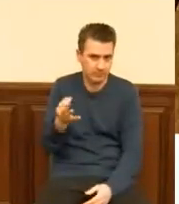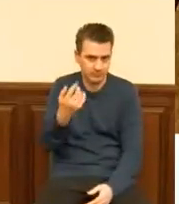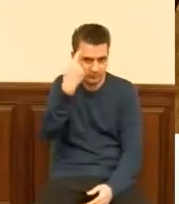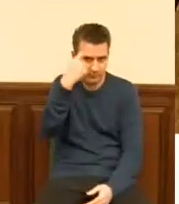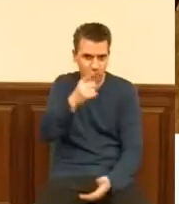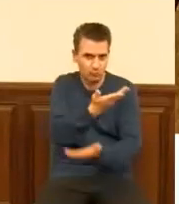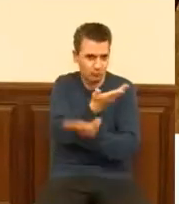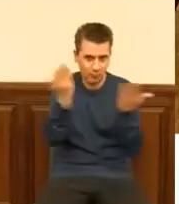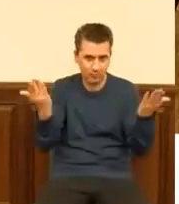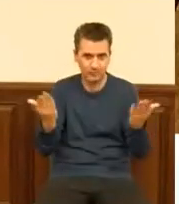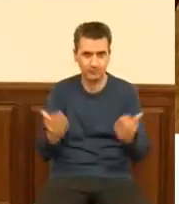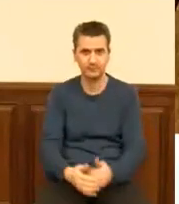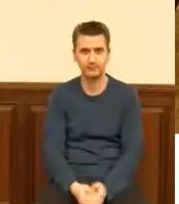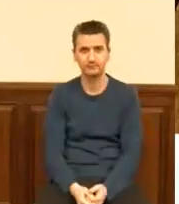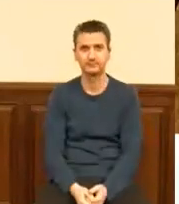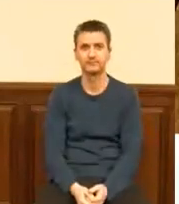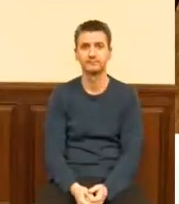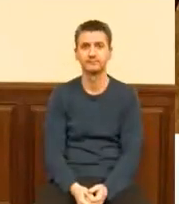todo el mundo,